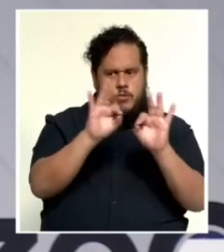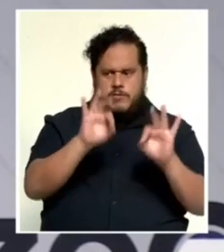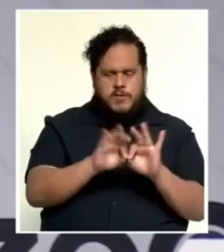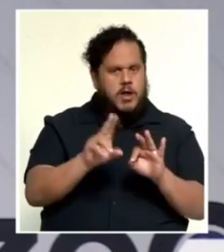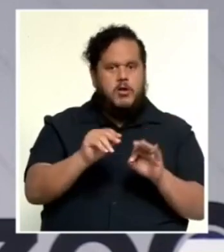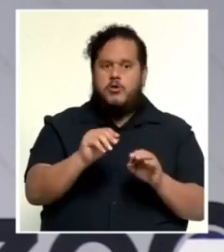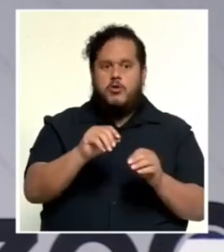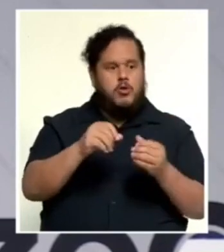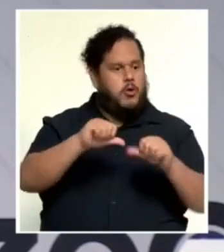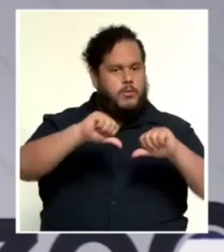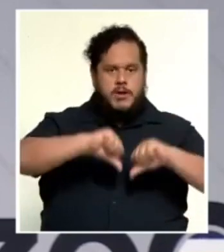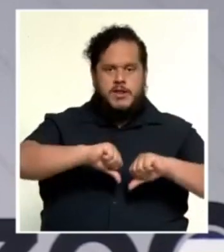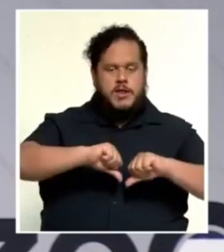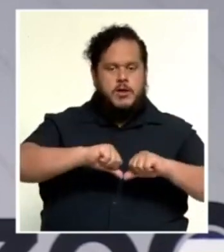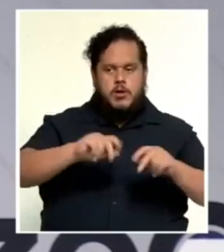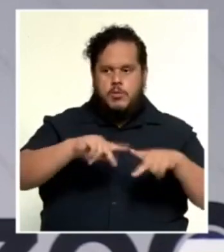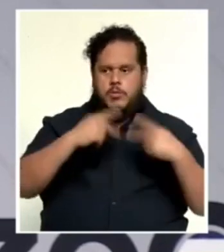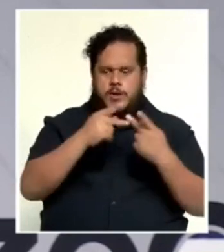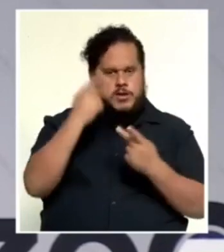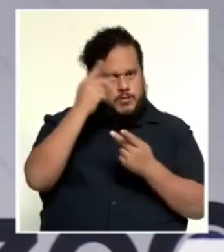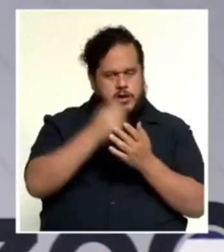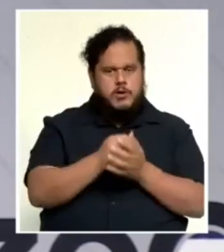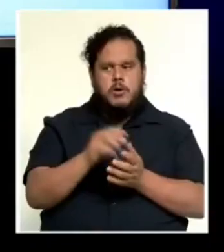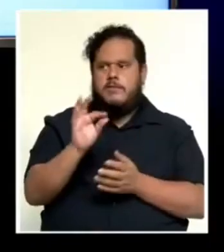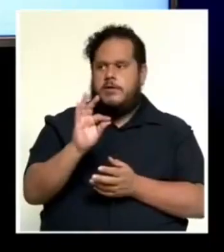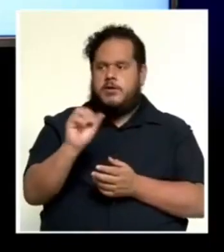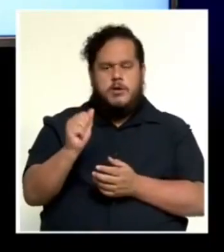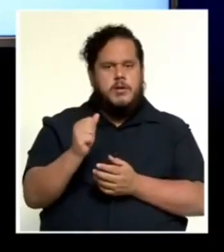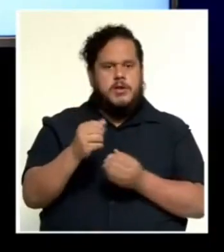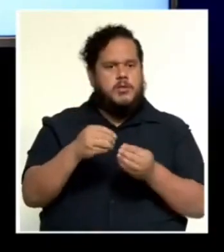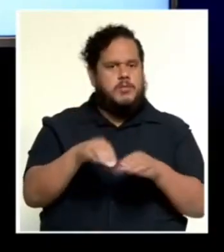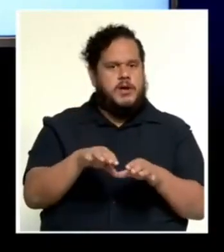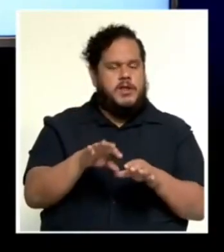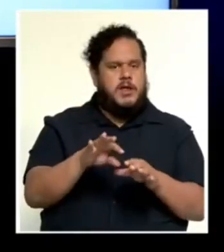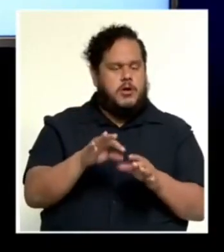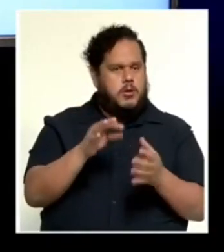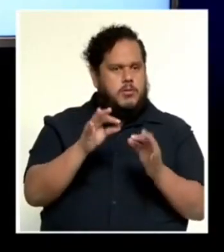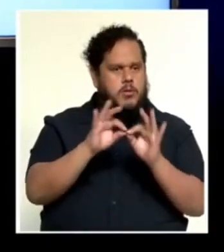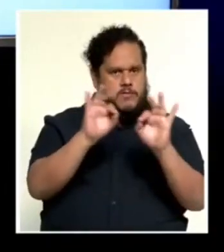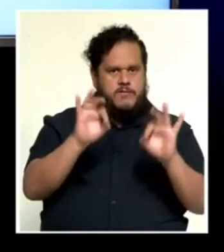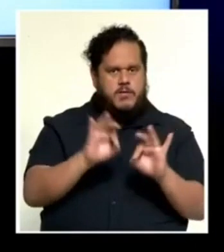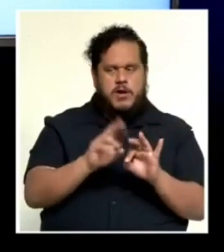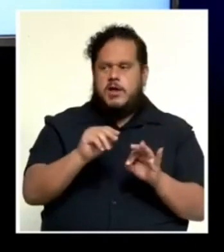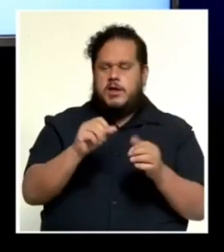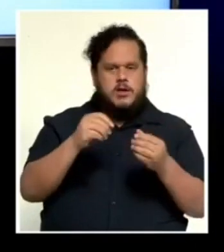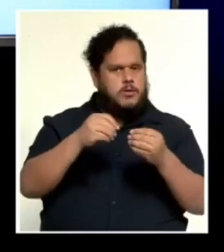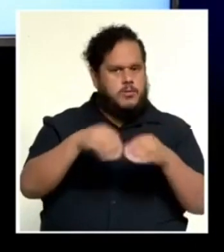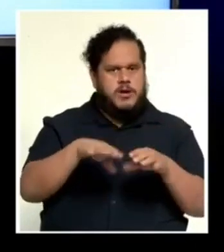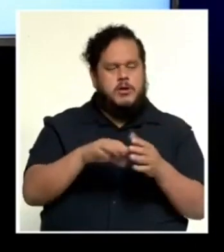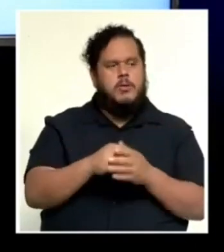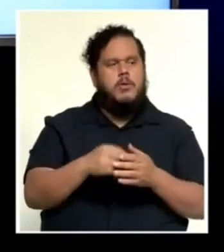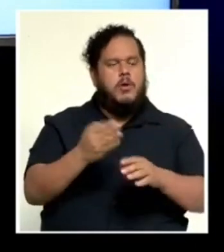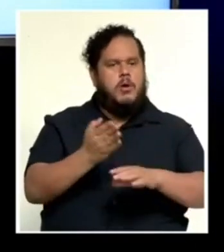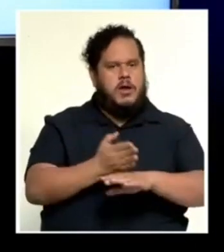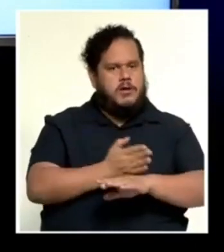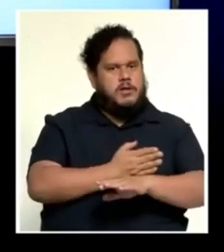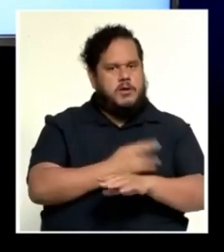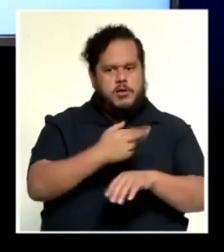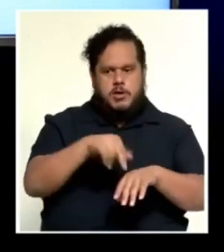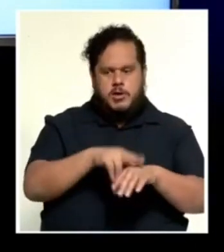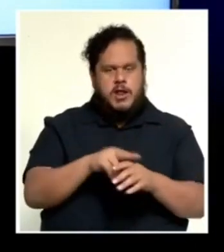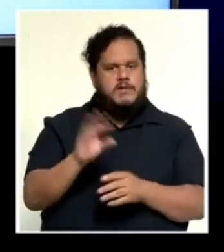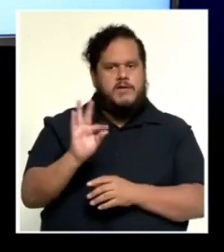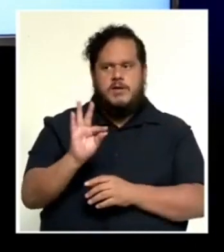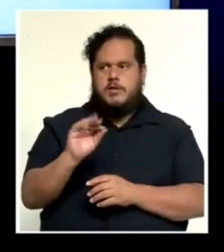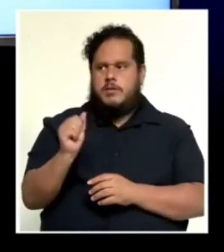como partido, ¿verdad? Igualmente don Fabricio Alvarado pierde como figura y no pierde necesariamente como Restauración Nacional. De hecho, don Fabricio